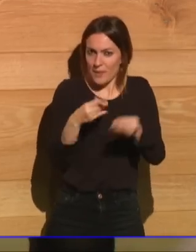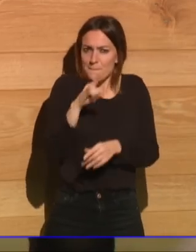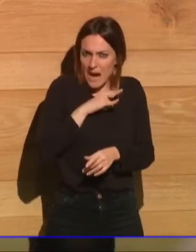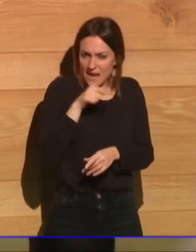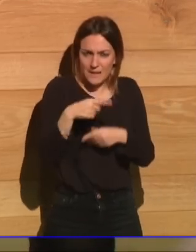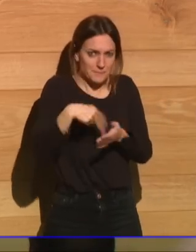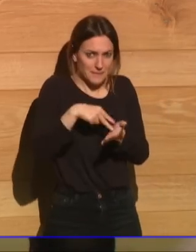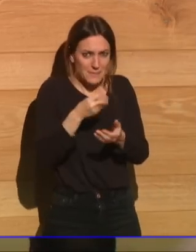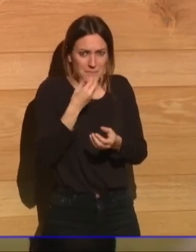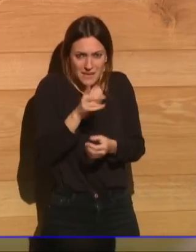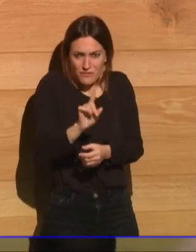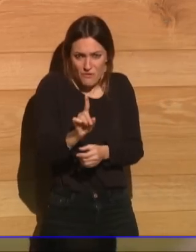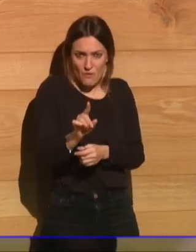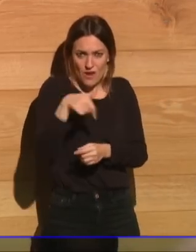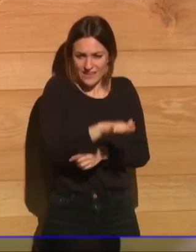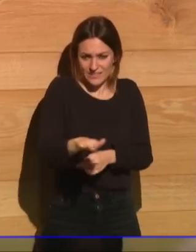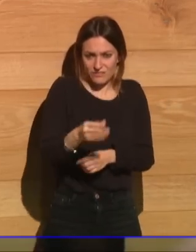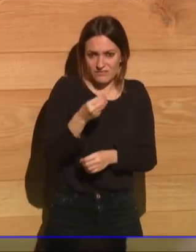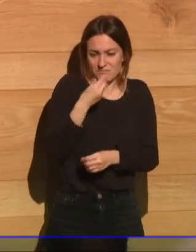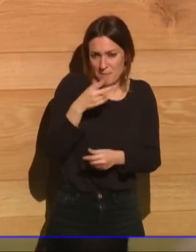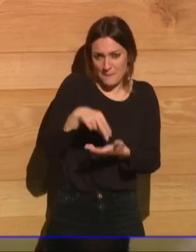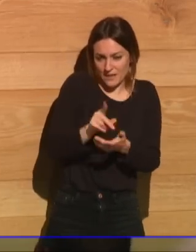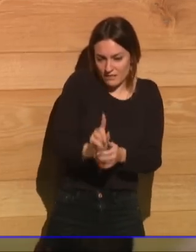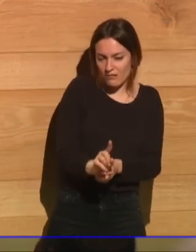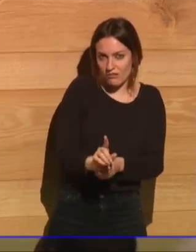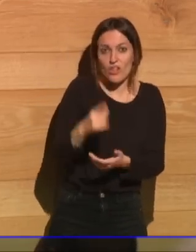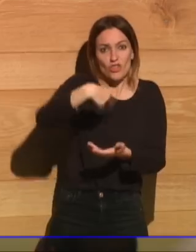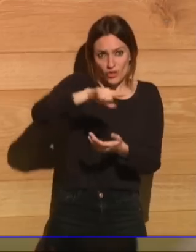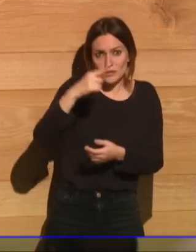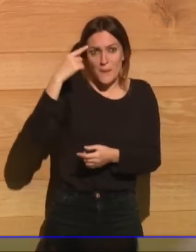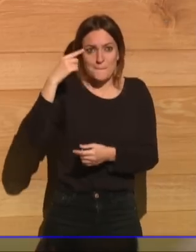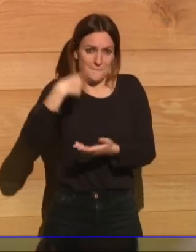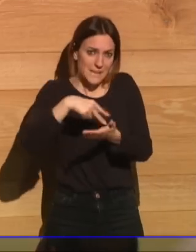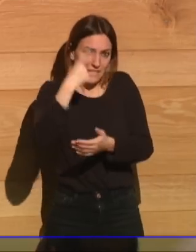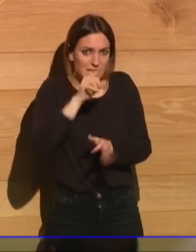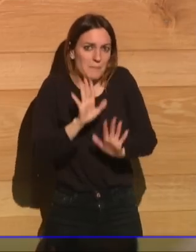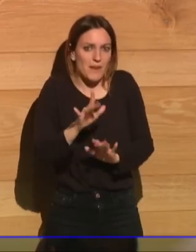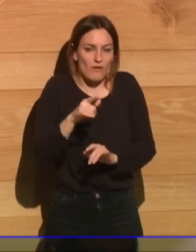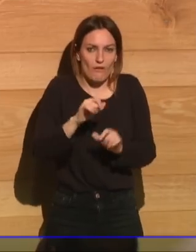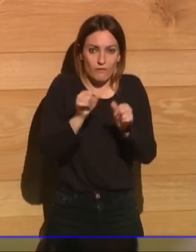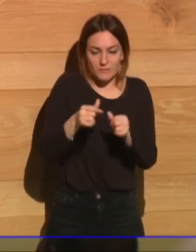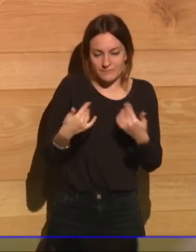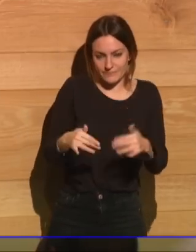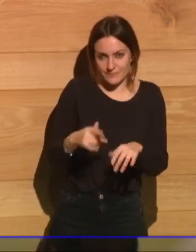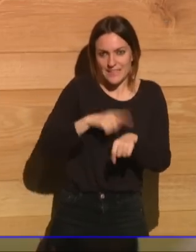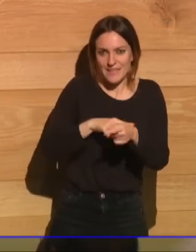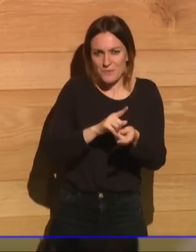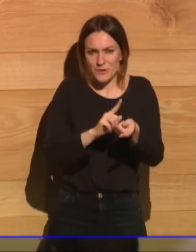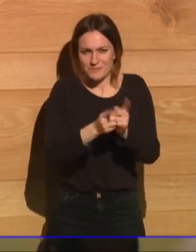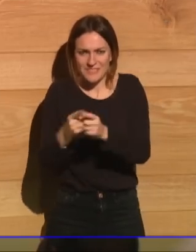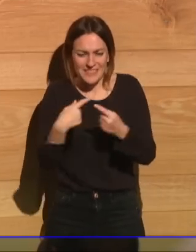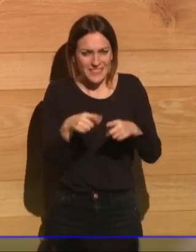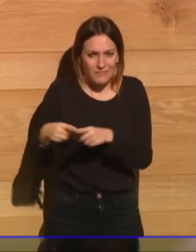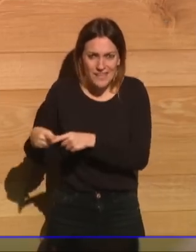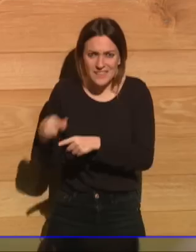bailan bien. no los bailan niños. bien, ningún niño. O sea, bailan bien, saben bailar todos, pero Bailan no, como pueden. Pero tú ves, dices, pero si es que no van a contratiempo tampoco, pero no